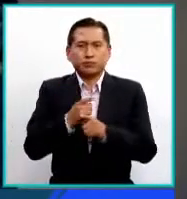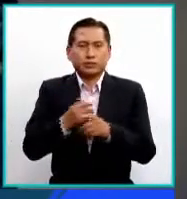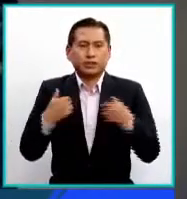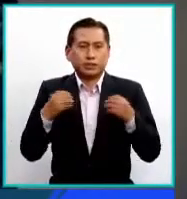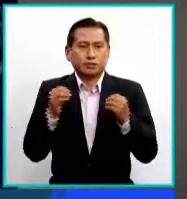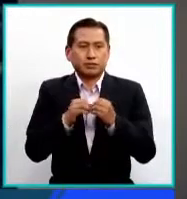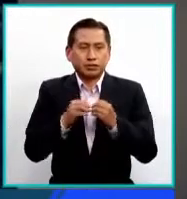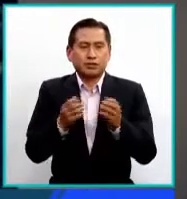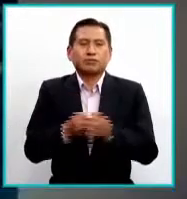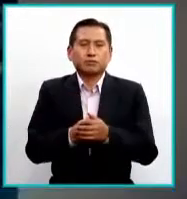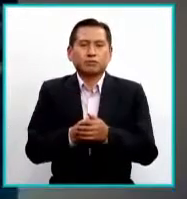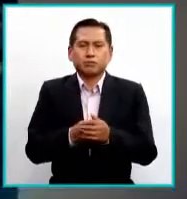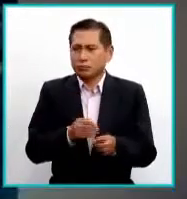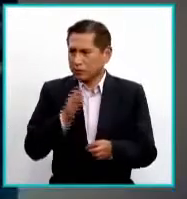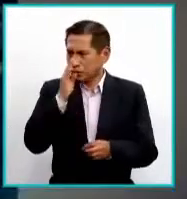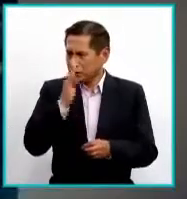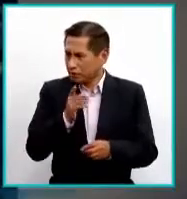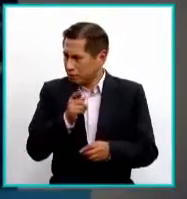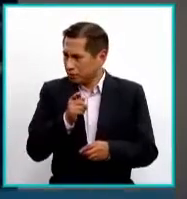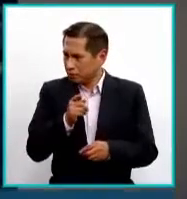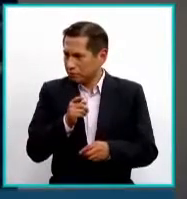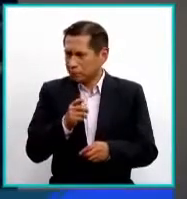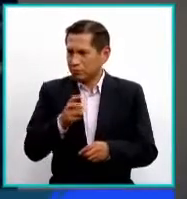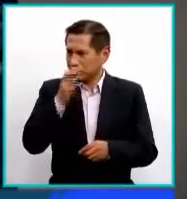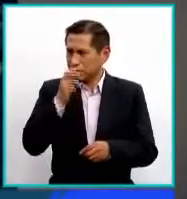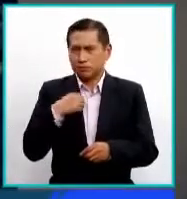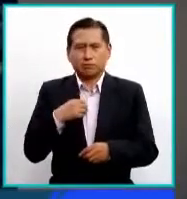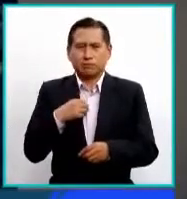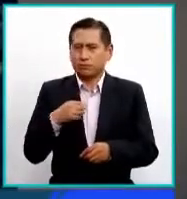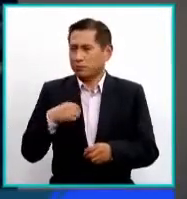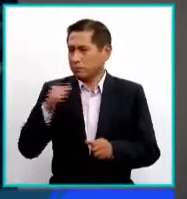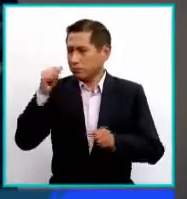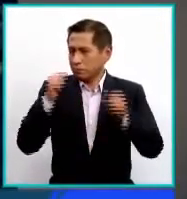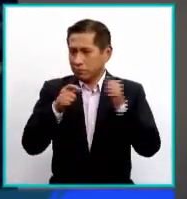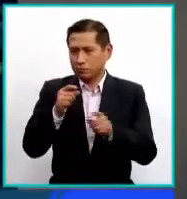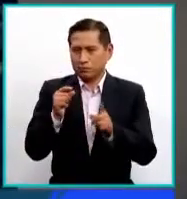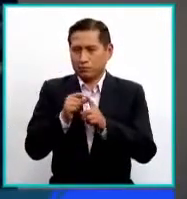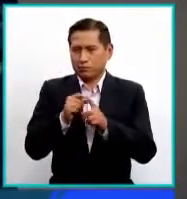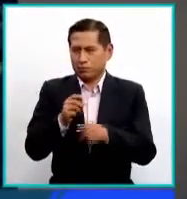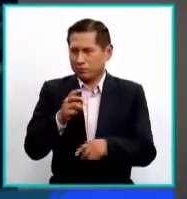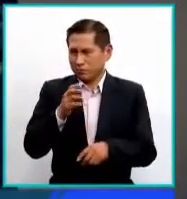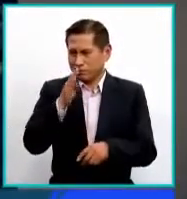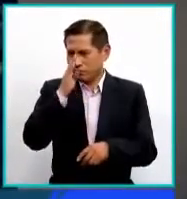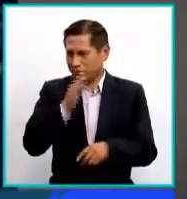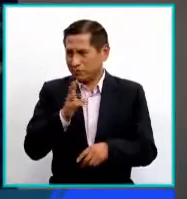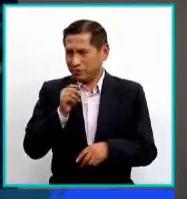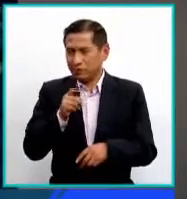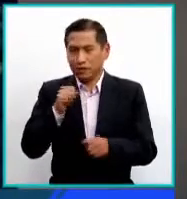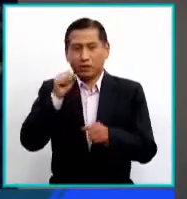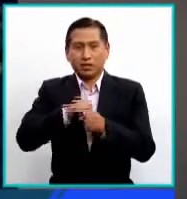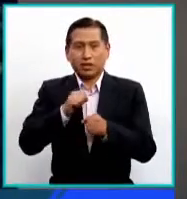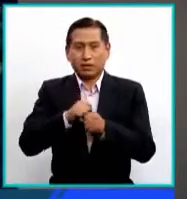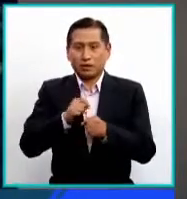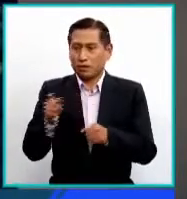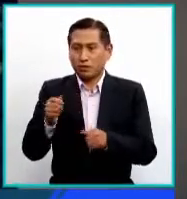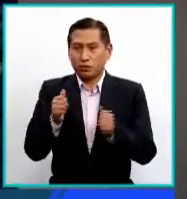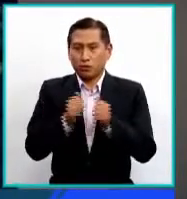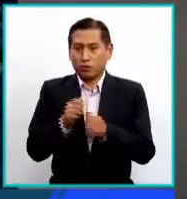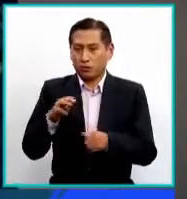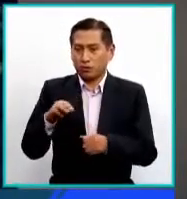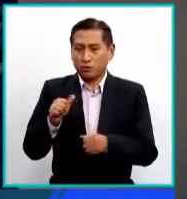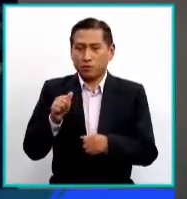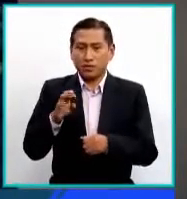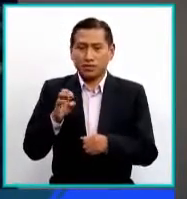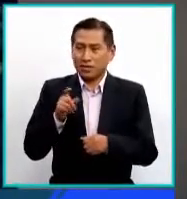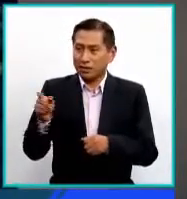como que... ¿Seria? Bien, claro. ¿Sabes qué? Me queda cierta duda de lo que me estás contando, porque el que trabaja con el Marce y con el Anki sabe